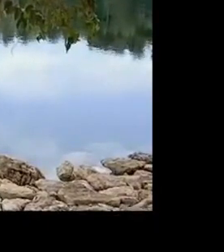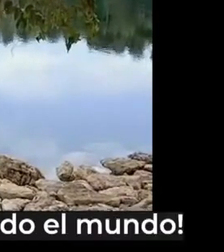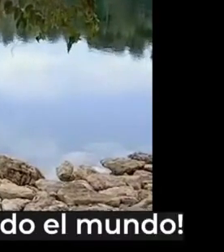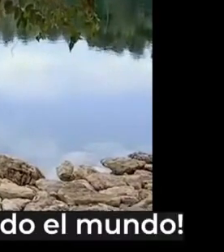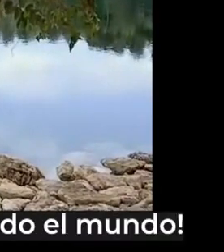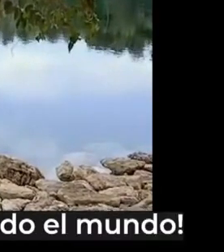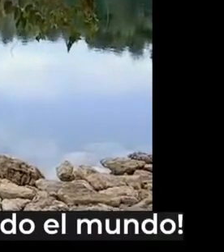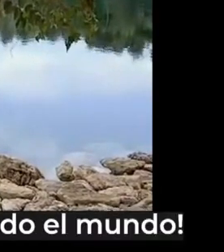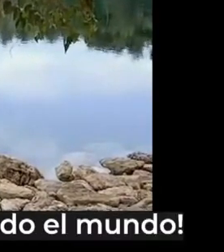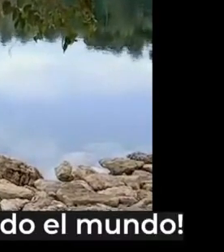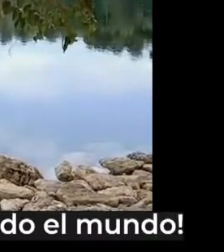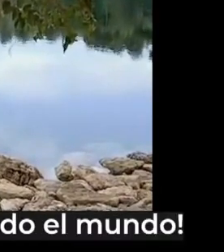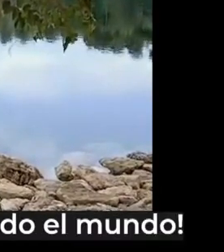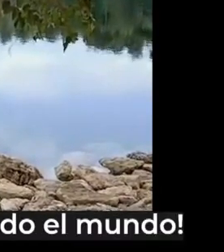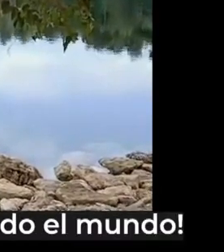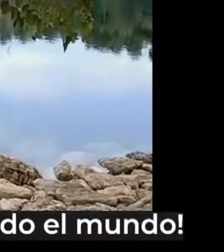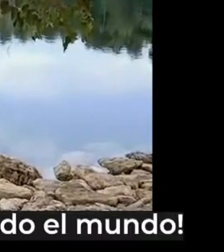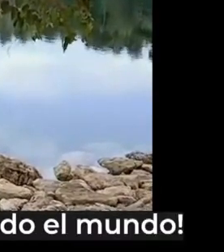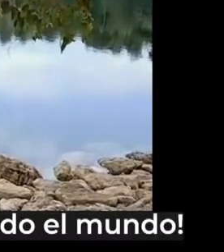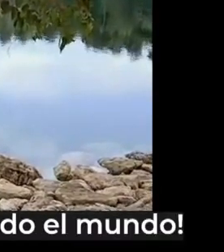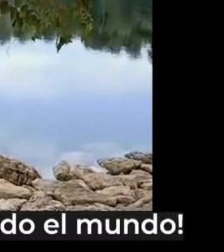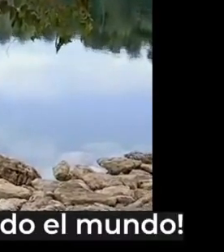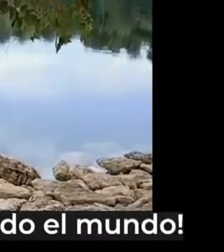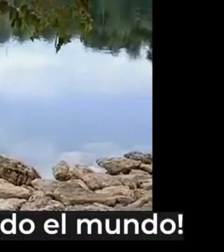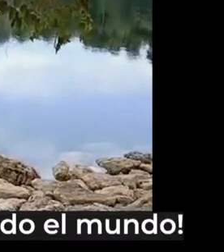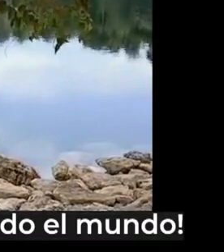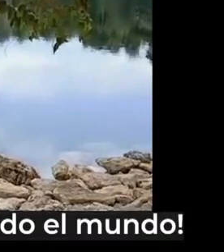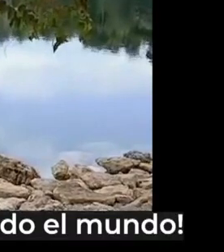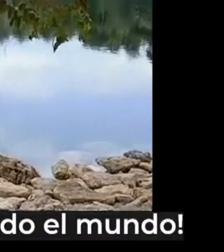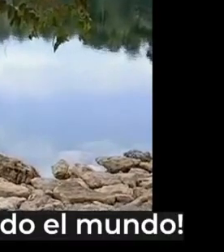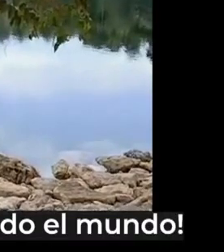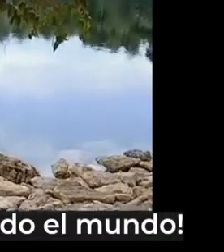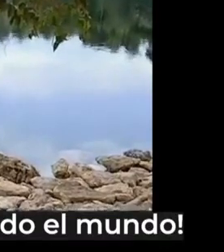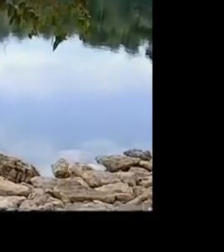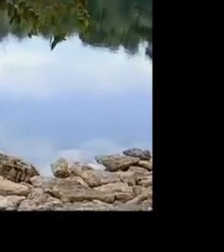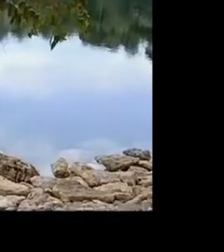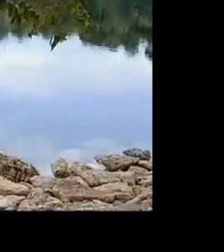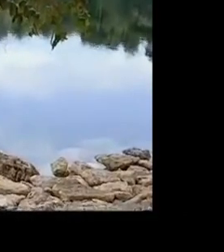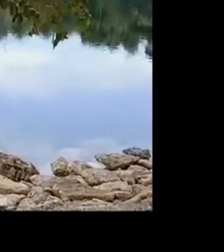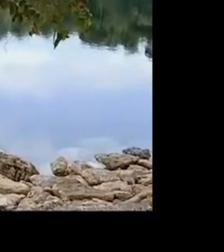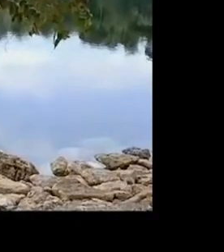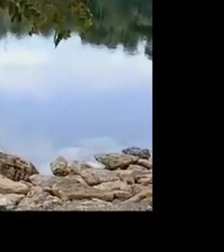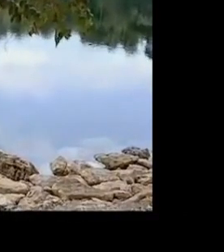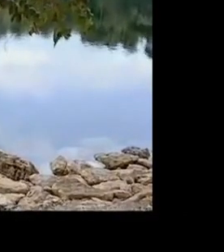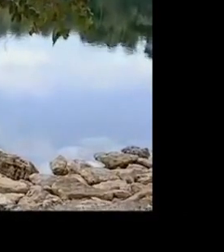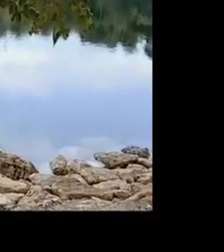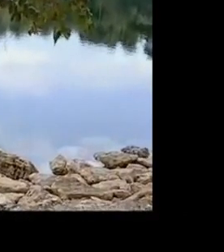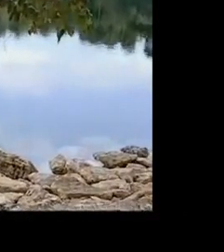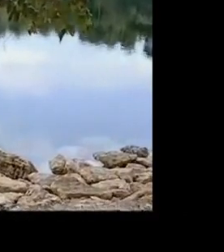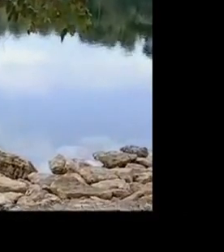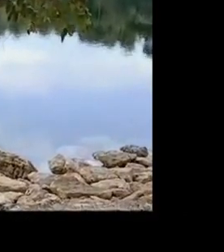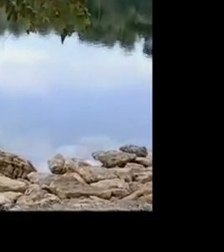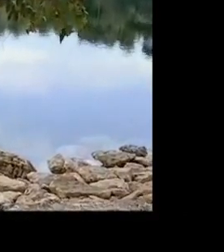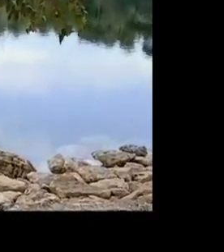unos mulob, yetel ukaslayi, yatulaka yokolkab. Naken, y seban bala.